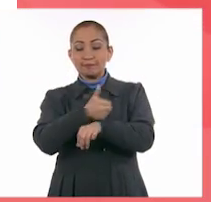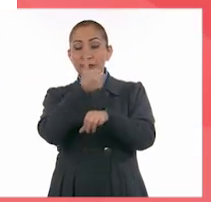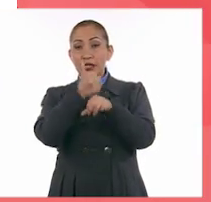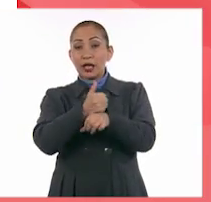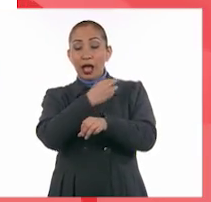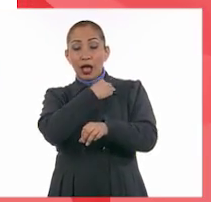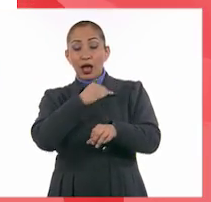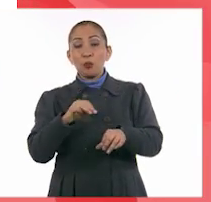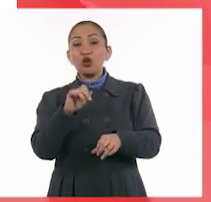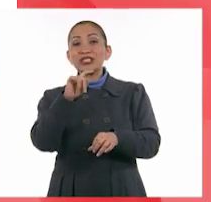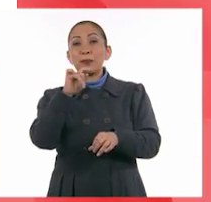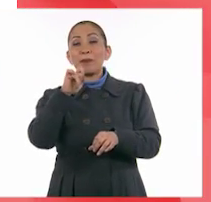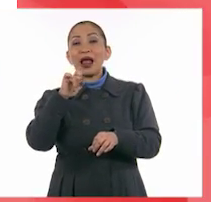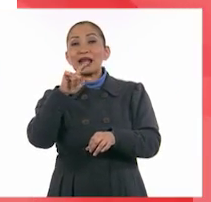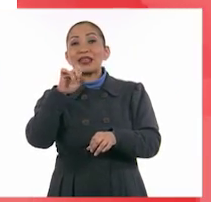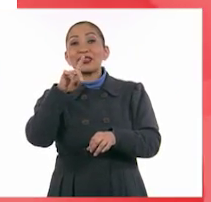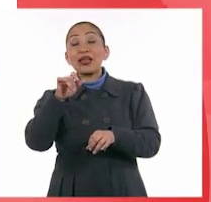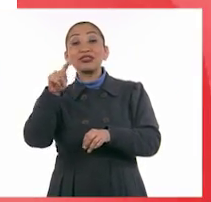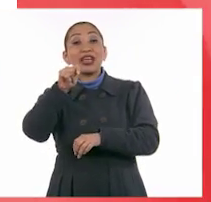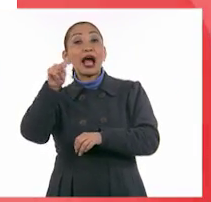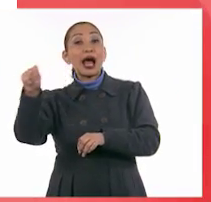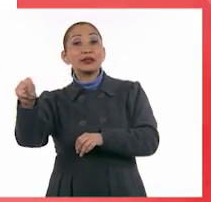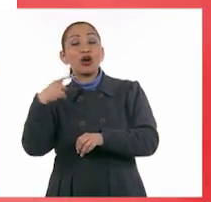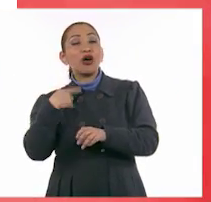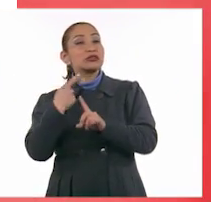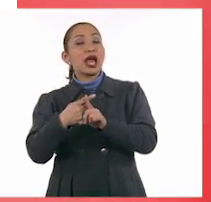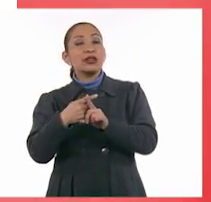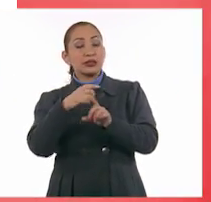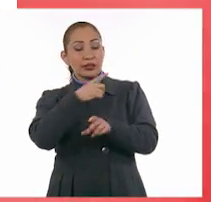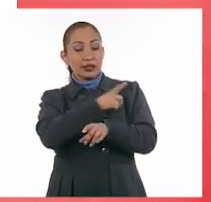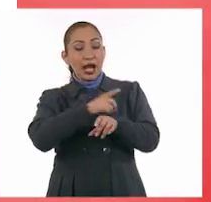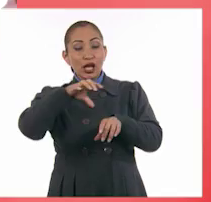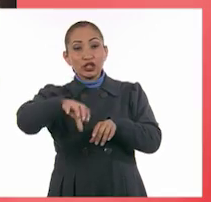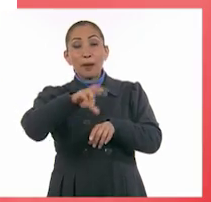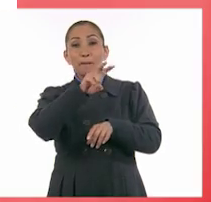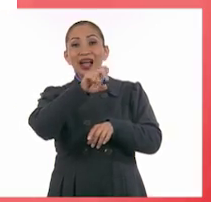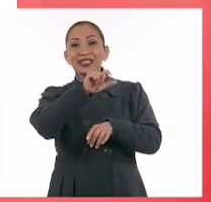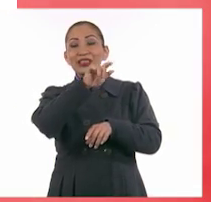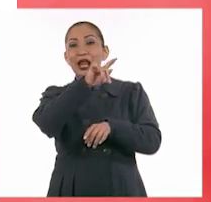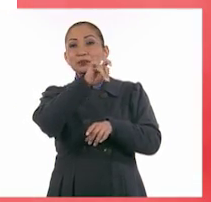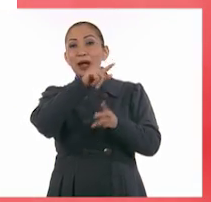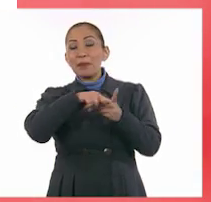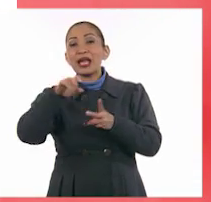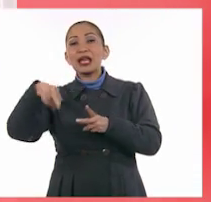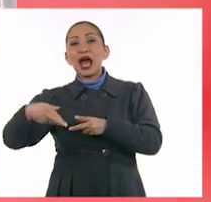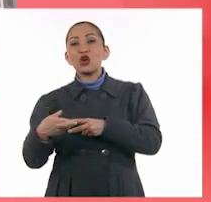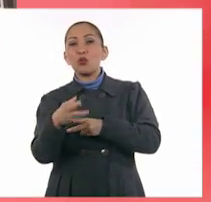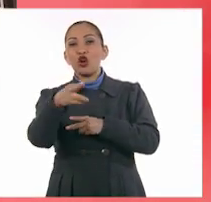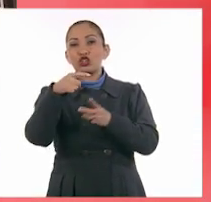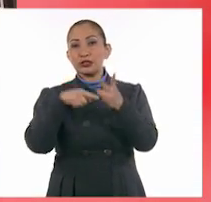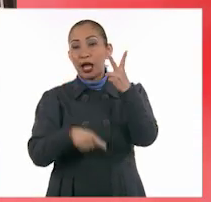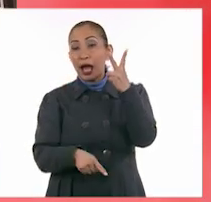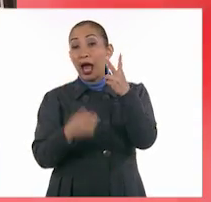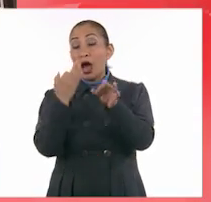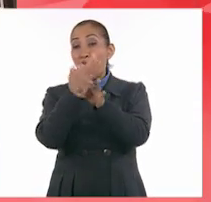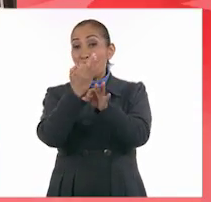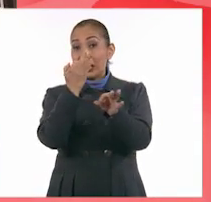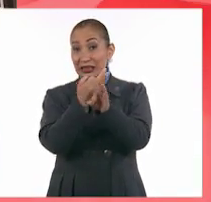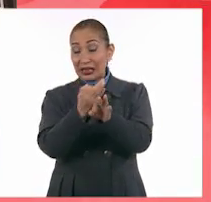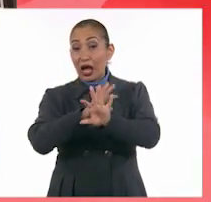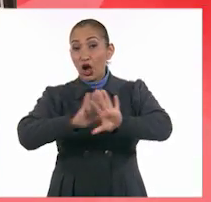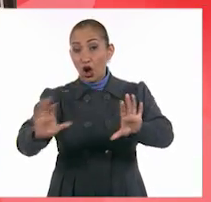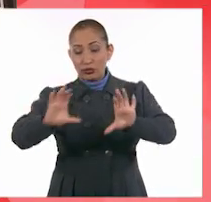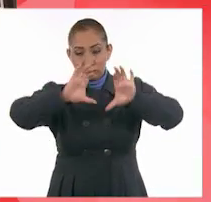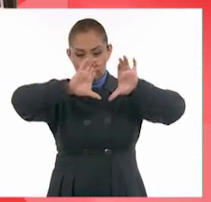la Municipalidad de Tecate, teniendo como delegaciones Valle de las Palmas y La Rumorosa. En la actualidad, con